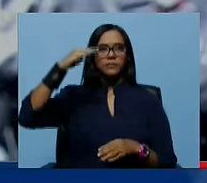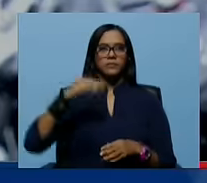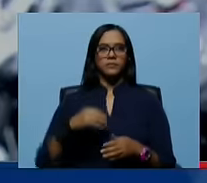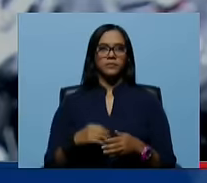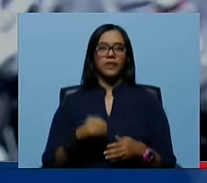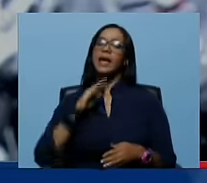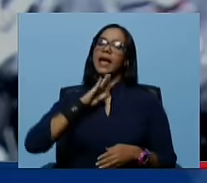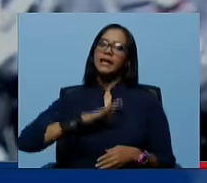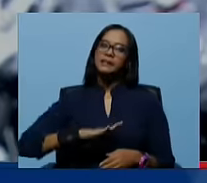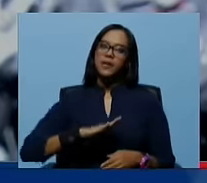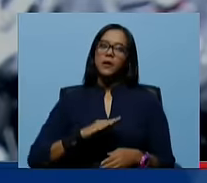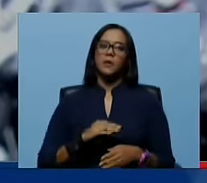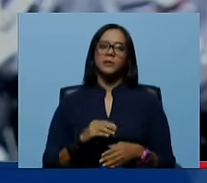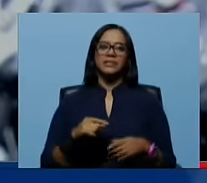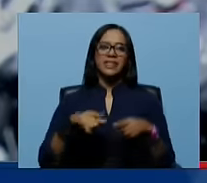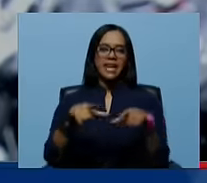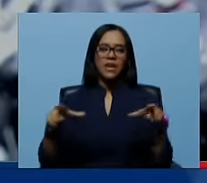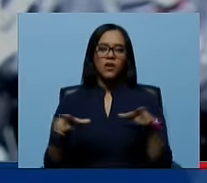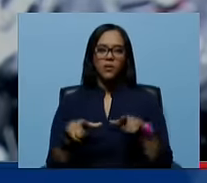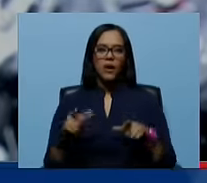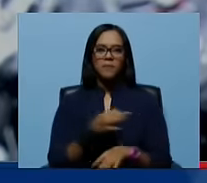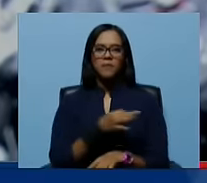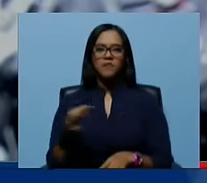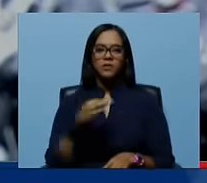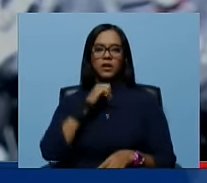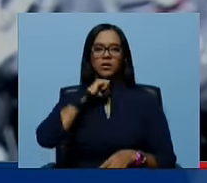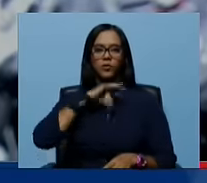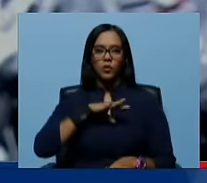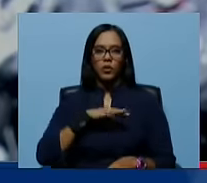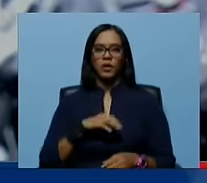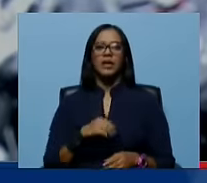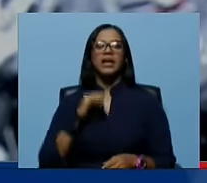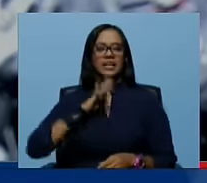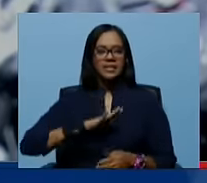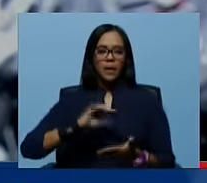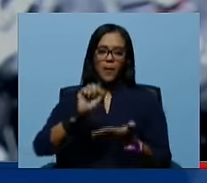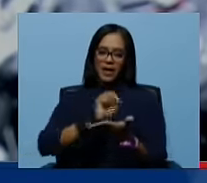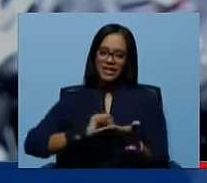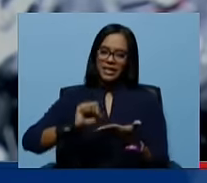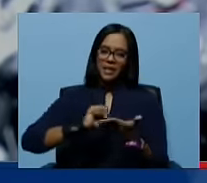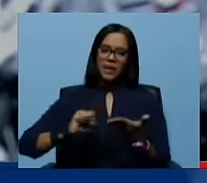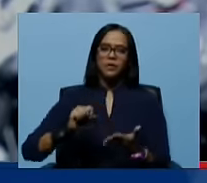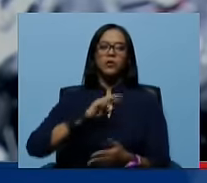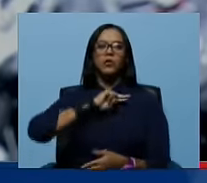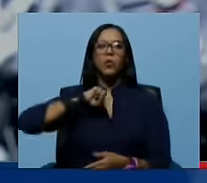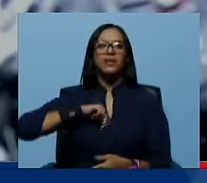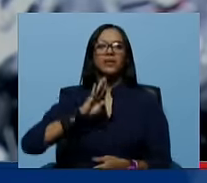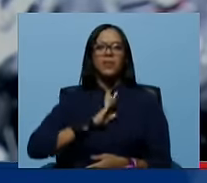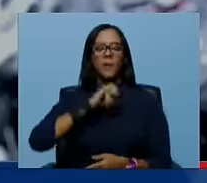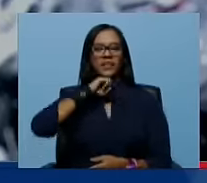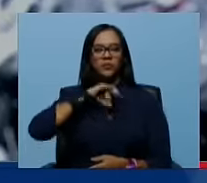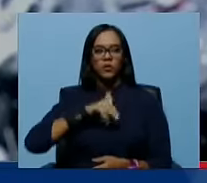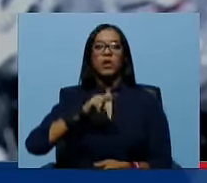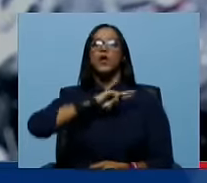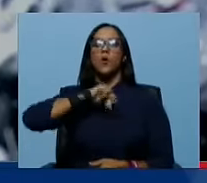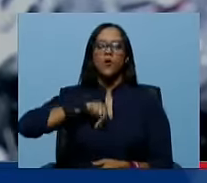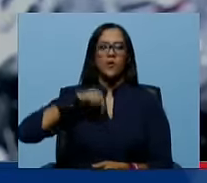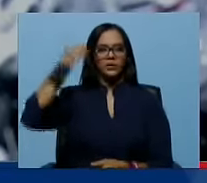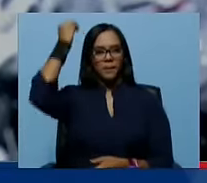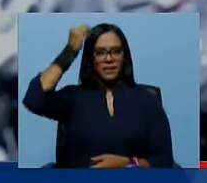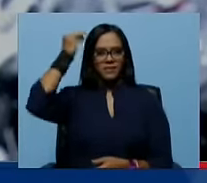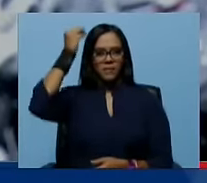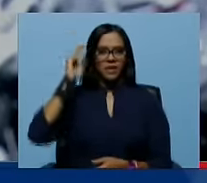lado correcto de la historia. Estamos escribiendo nuestra propia historia con nuestro